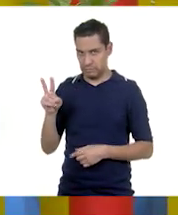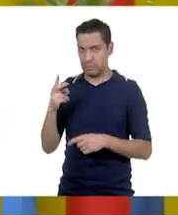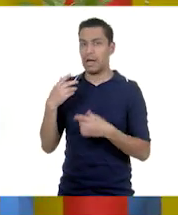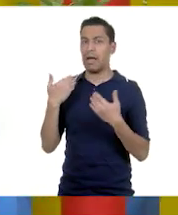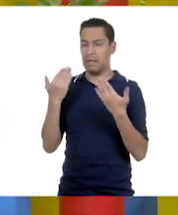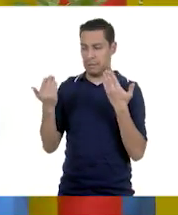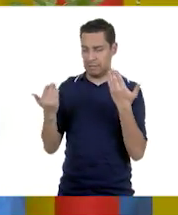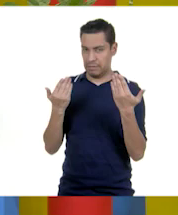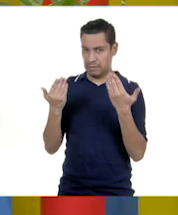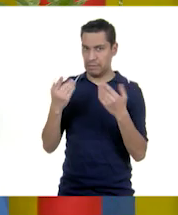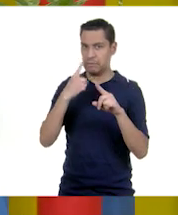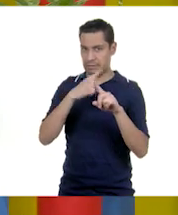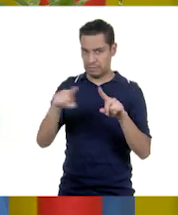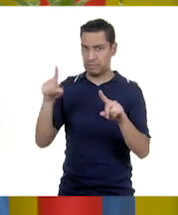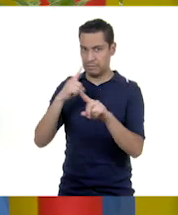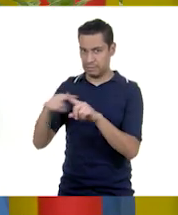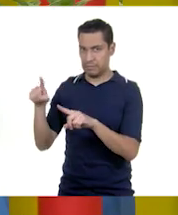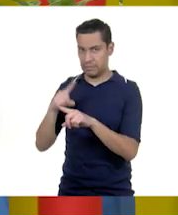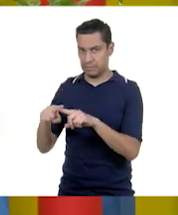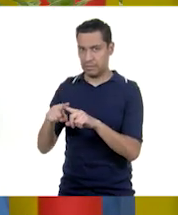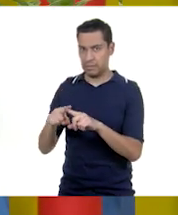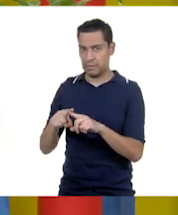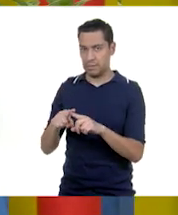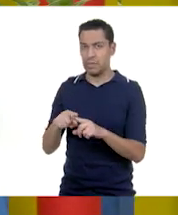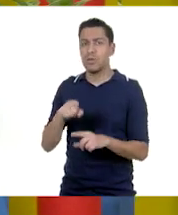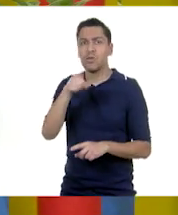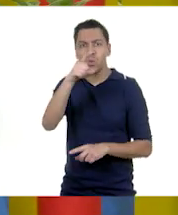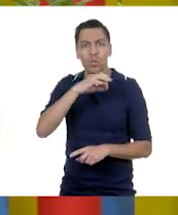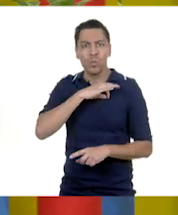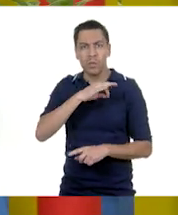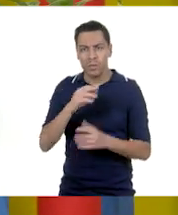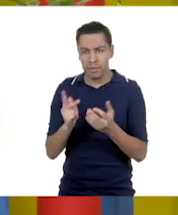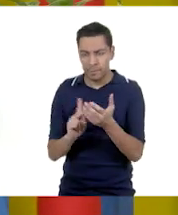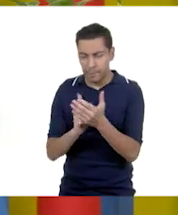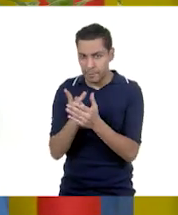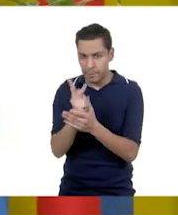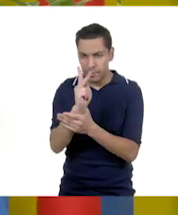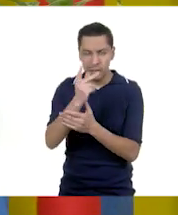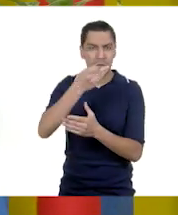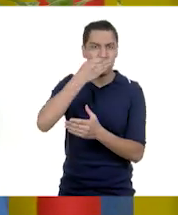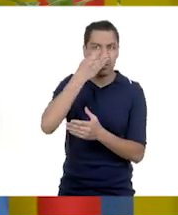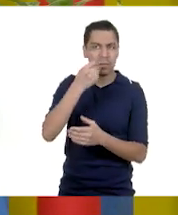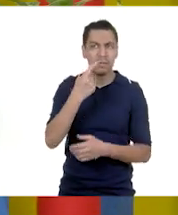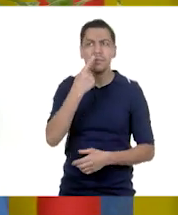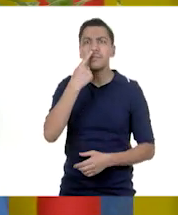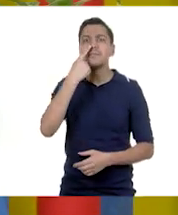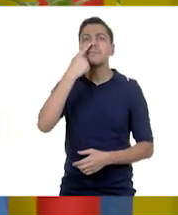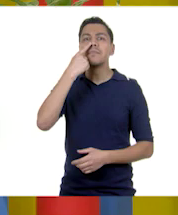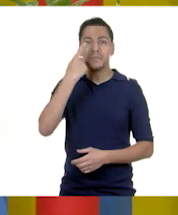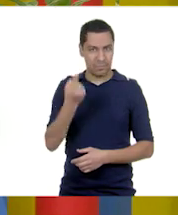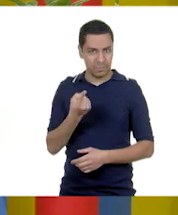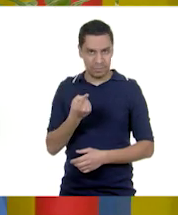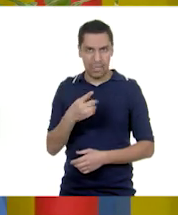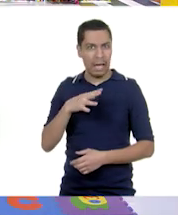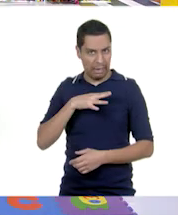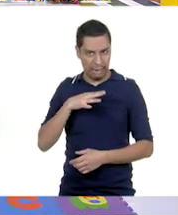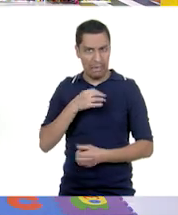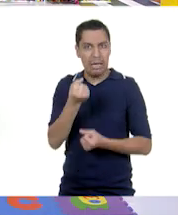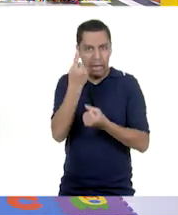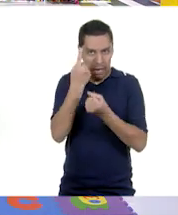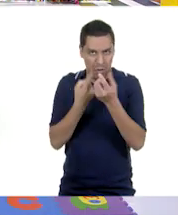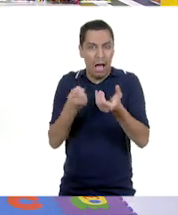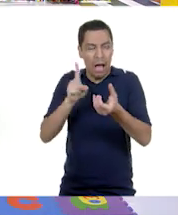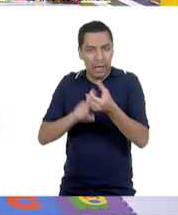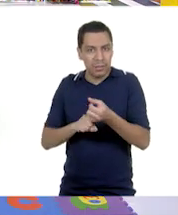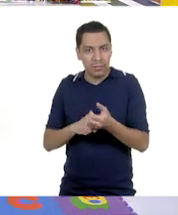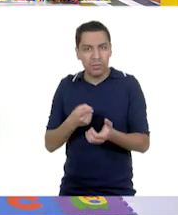tan fácilmente, pero el olfato, el olor, que cada una, la esencia que cada una de las plantas o flores tiene es diferente